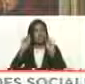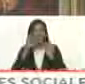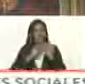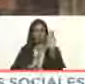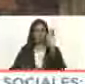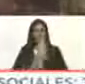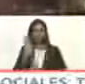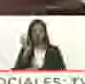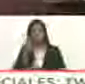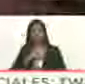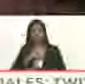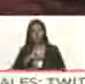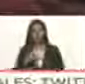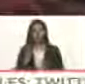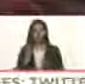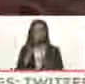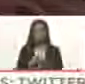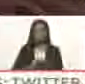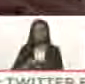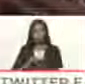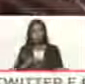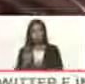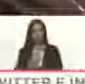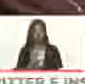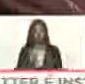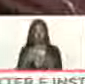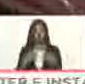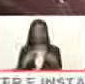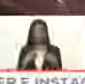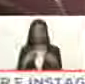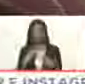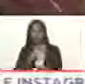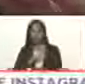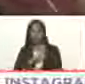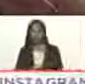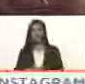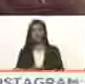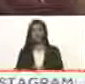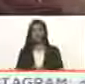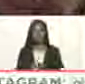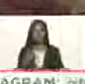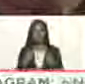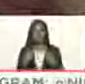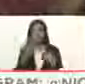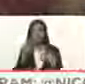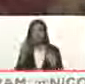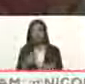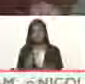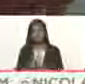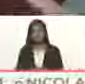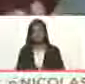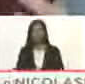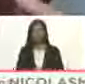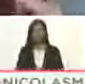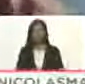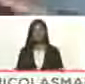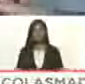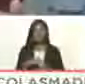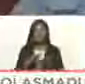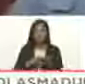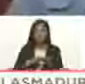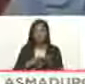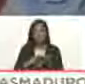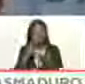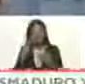desarrollo, hacia su recuperación, hacia su vida plena, hacia su realización plena. Realización plena